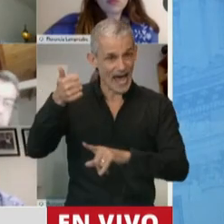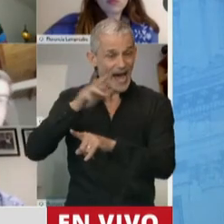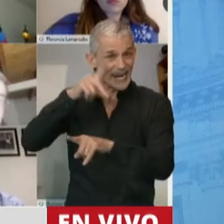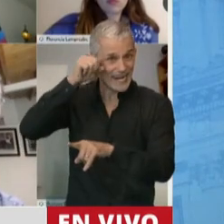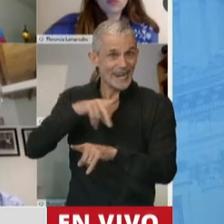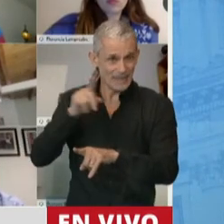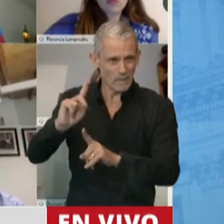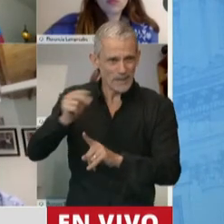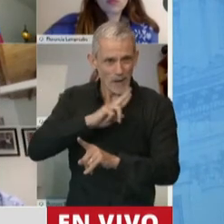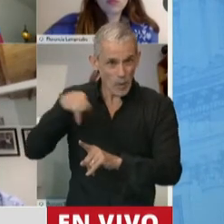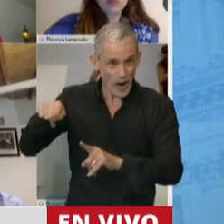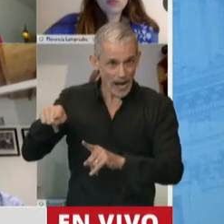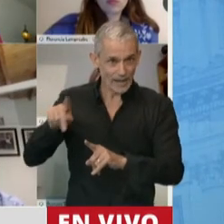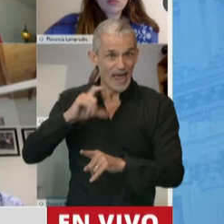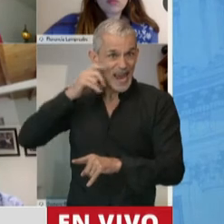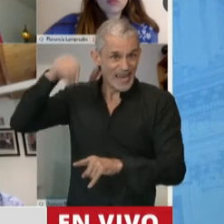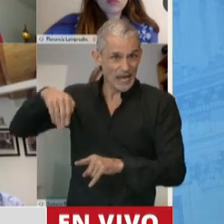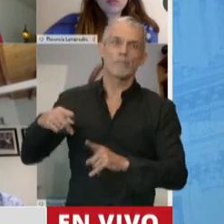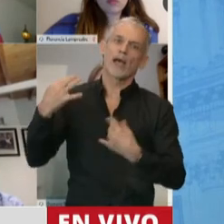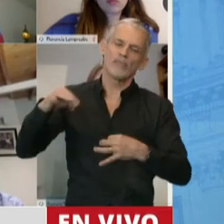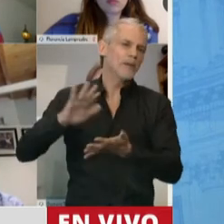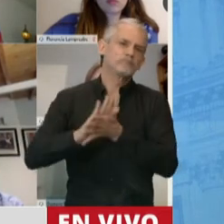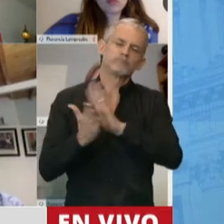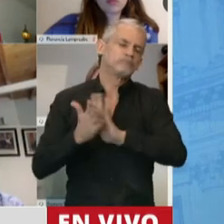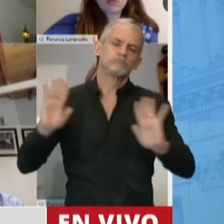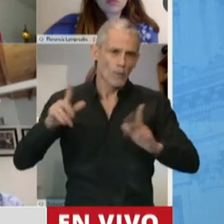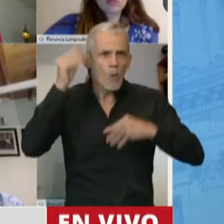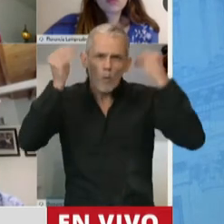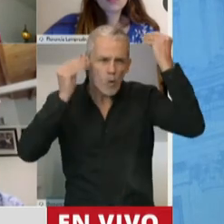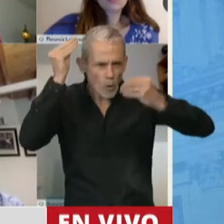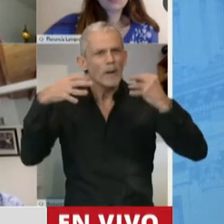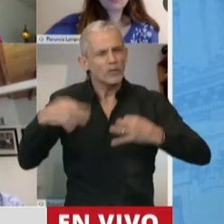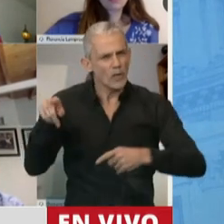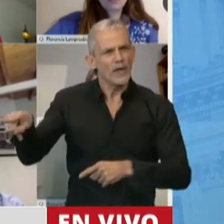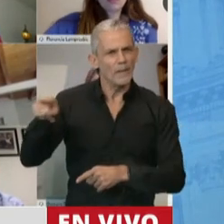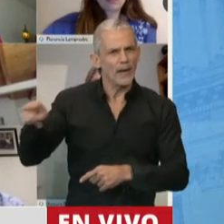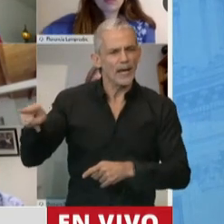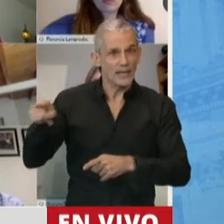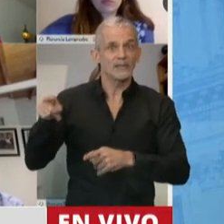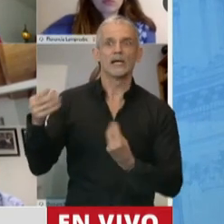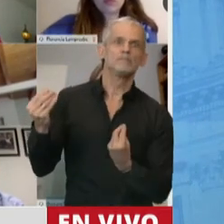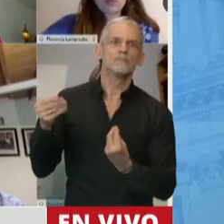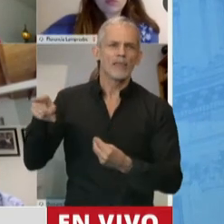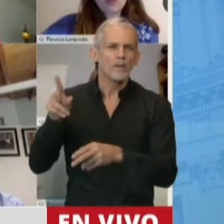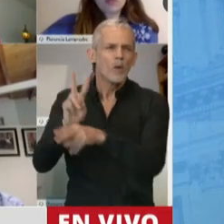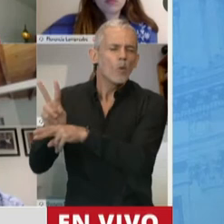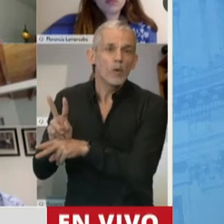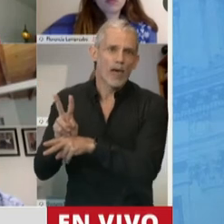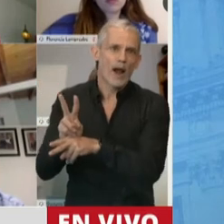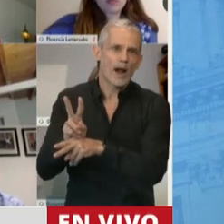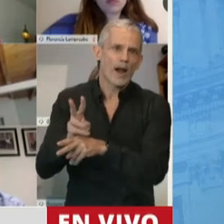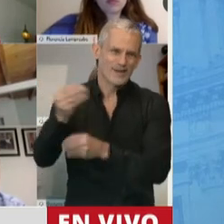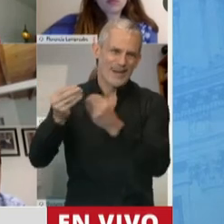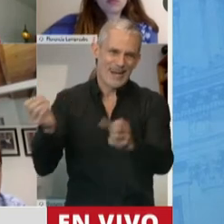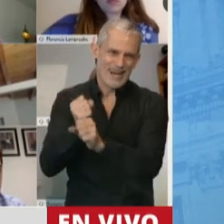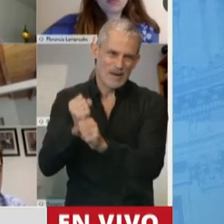en reciprocidad tome también como una preocupación de fundamental importancia proteger el